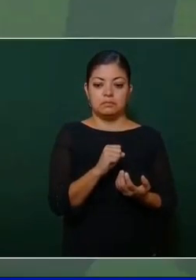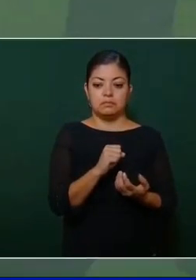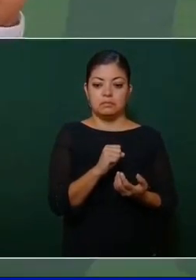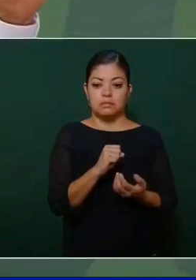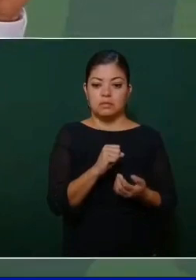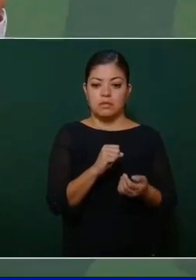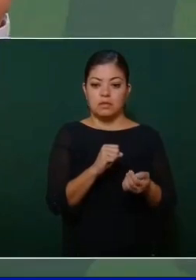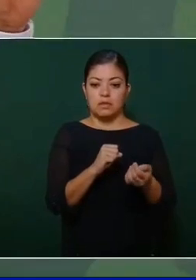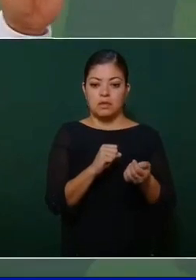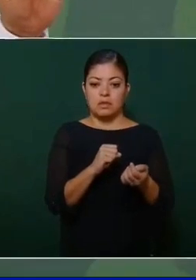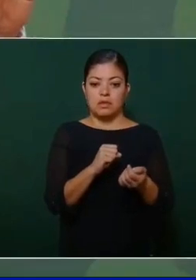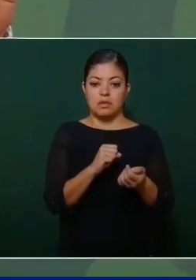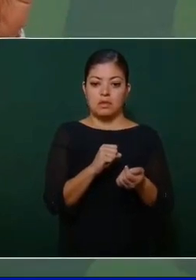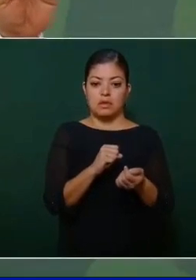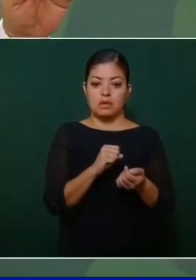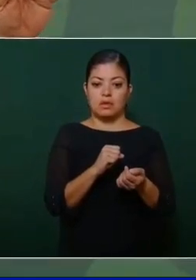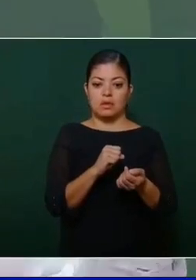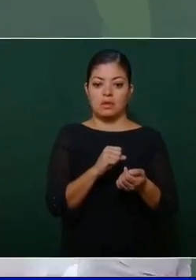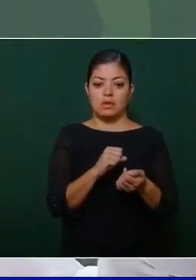salimos